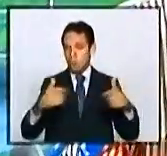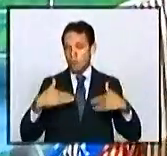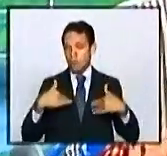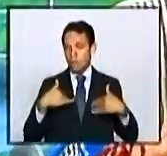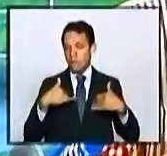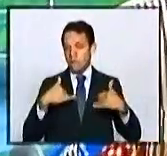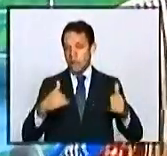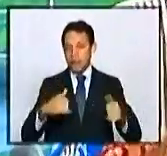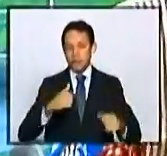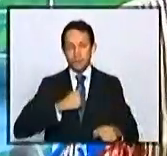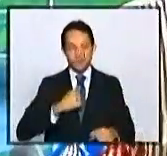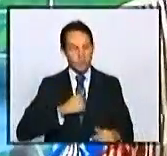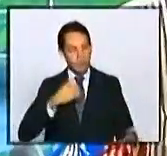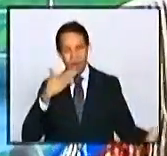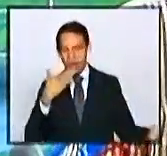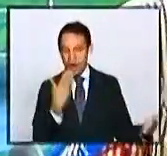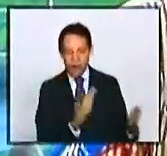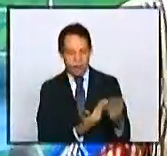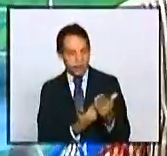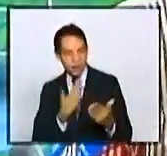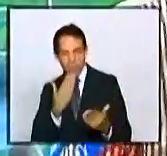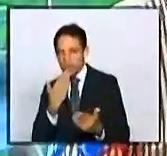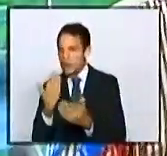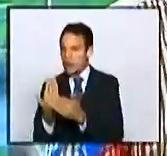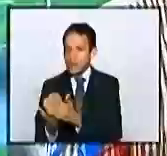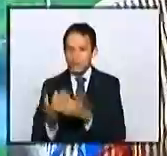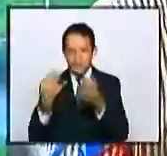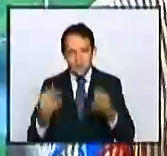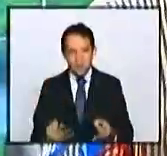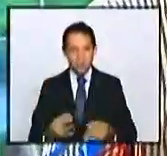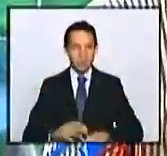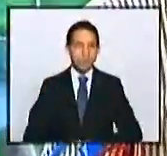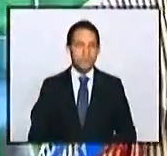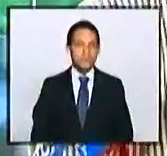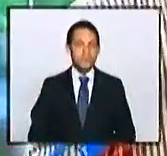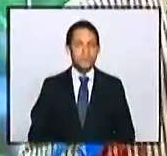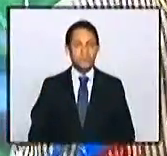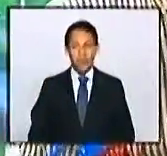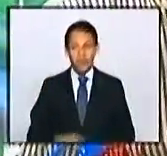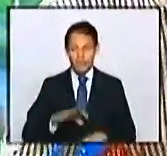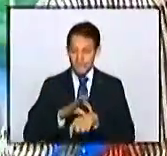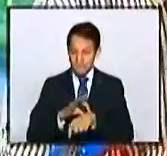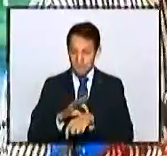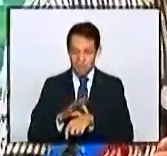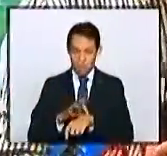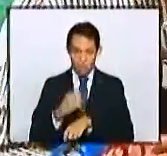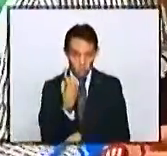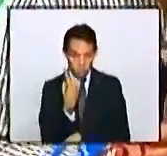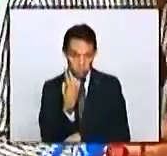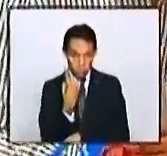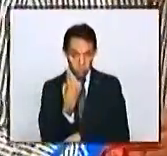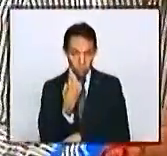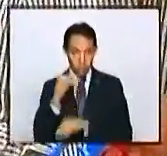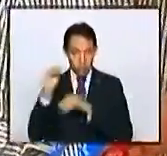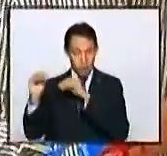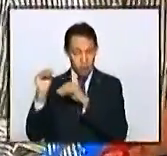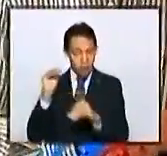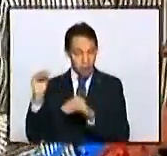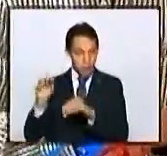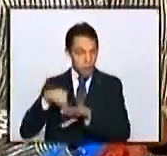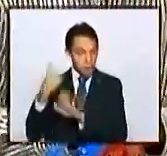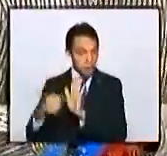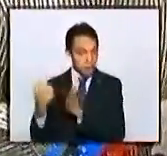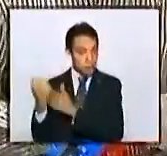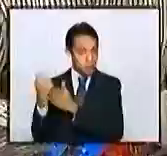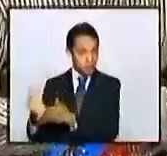pequeño ritual de la gratitud y del perdón. ¿Saben por qué yo insisto que un médico solo no es capaz de aliviar a un paciente? ¿Y